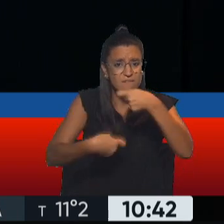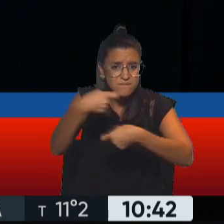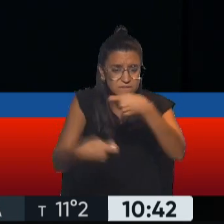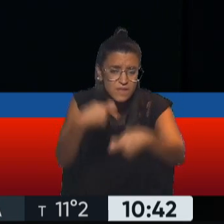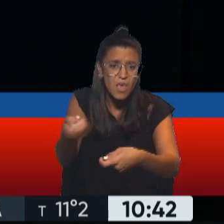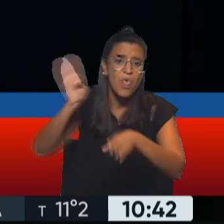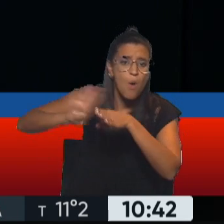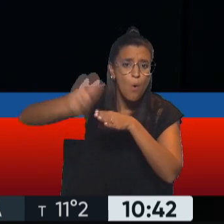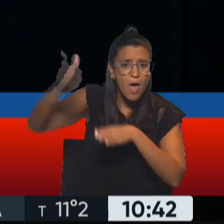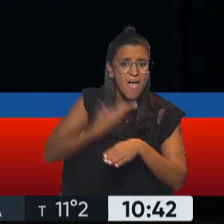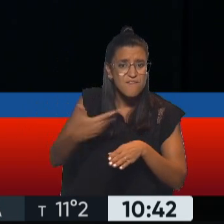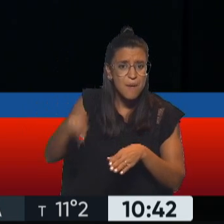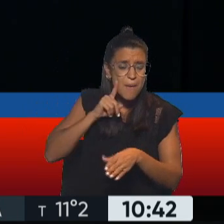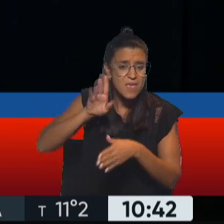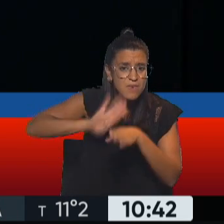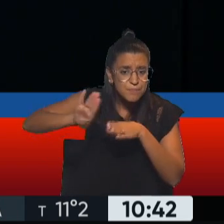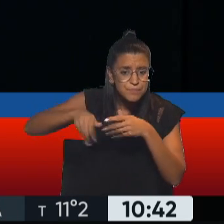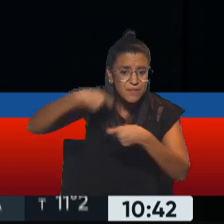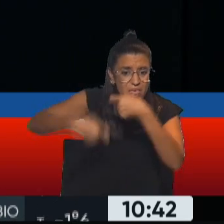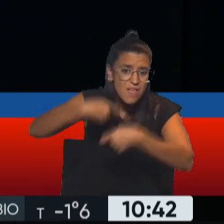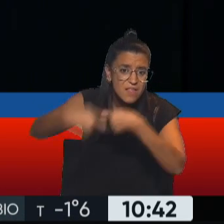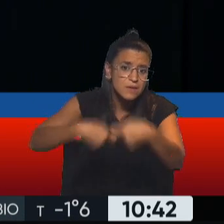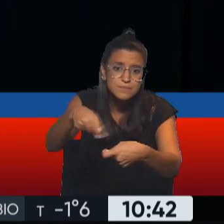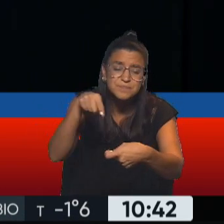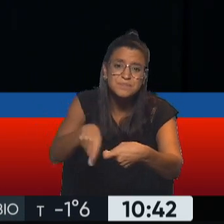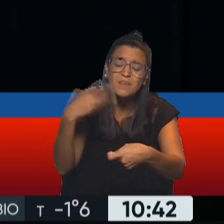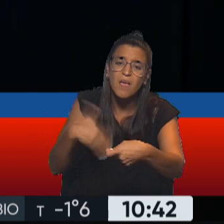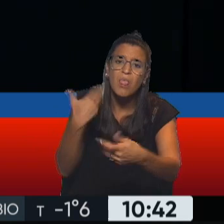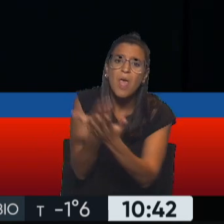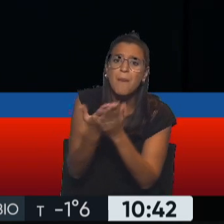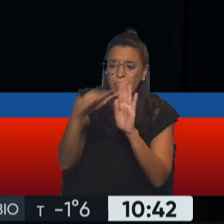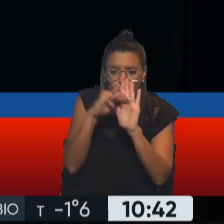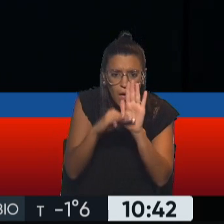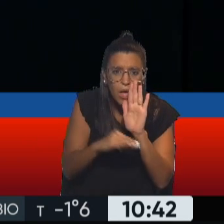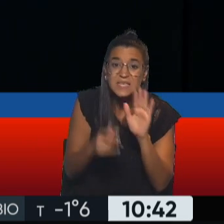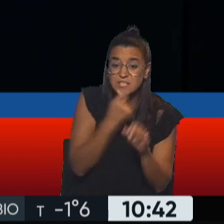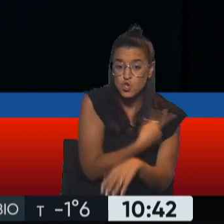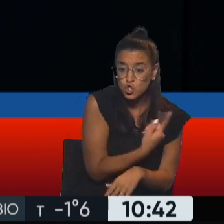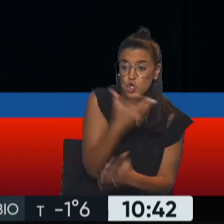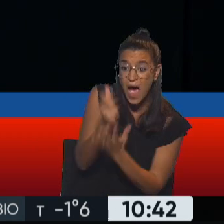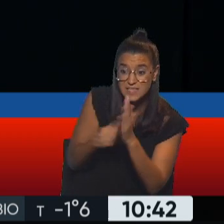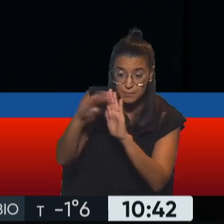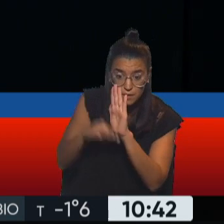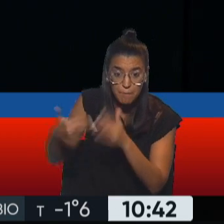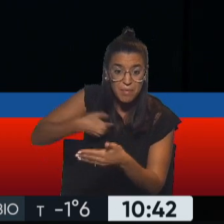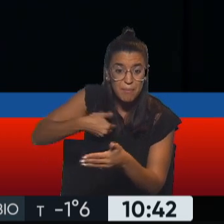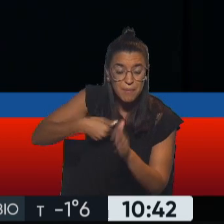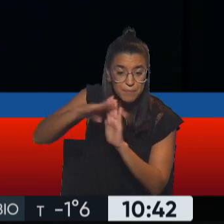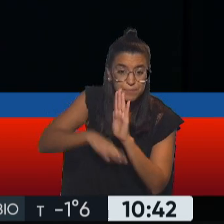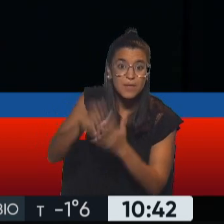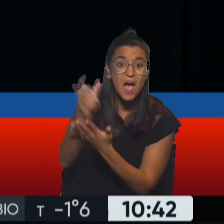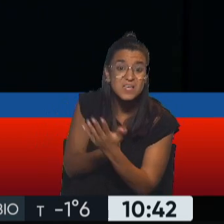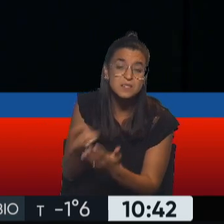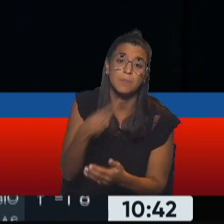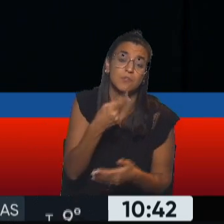que con el Fondo Monetario Internacional eran tales que si aceptábamos esas demandas, socavado la